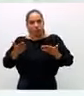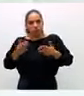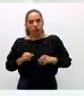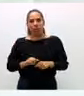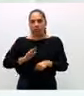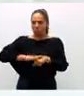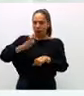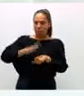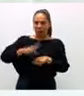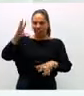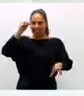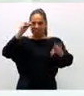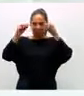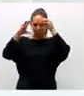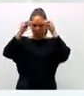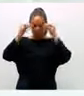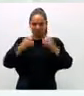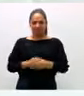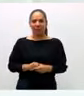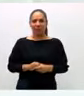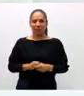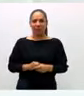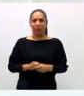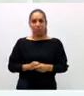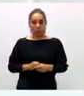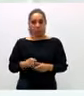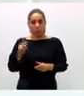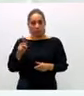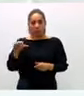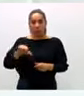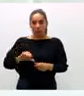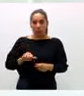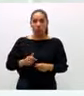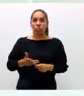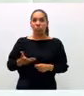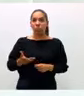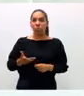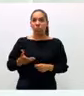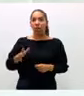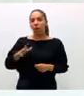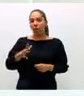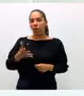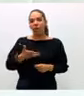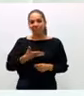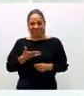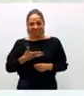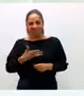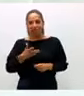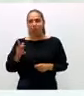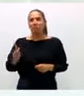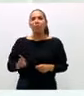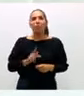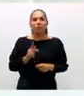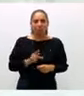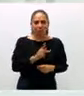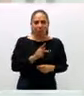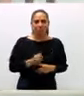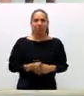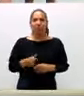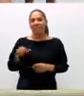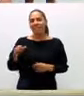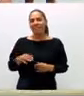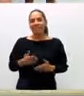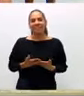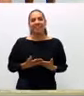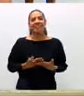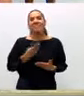aprendizaje. Ahora daremos paso a nuestra sesión de preguntas y respuestas, para lo cual doy nuevamente la bienvenida a la maestra